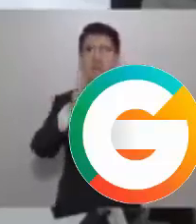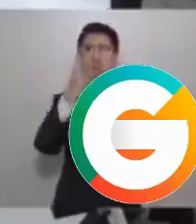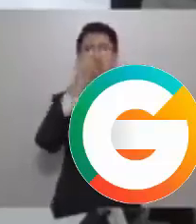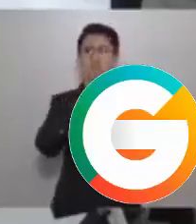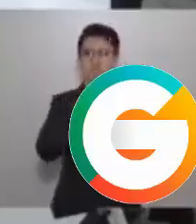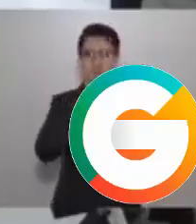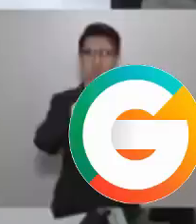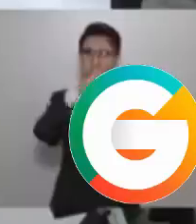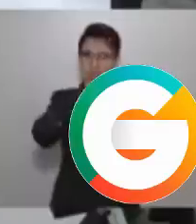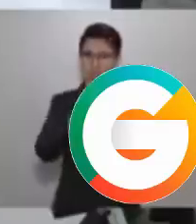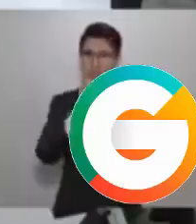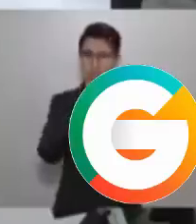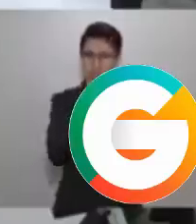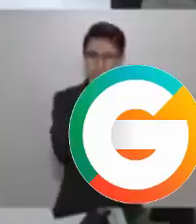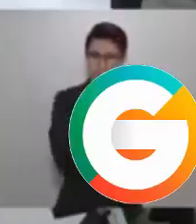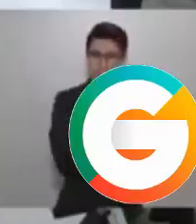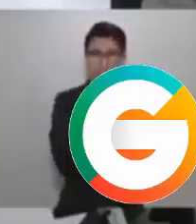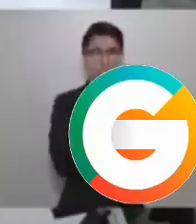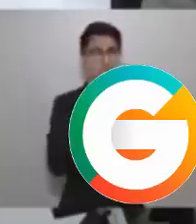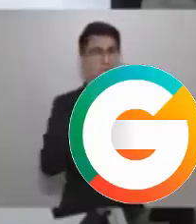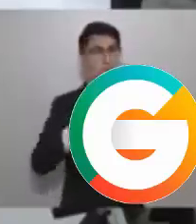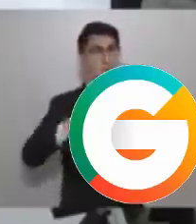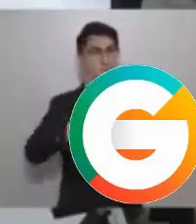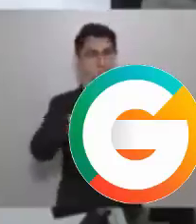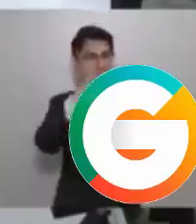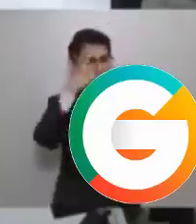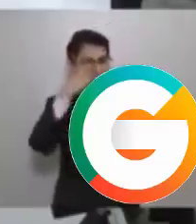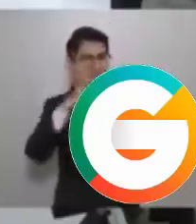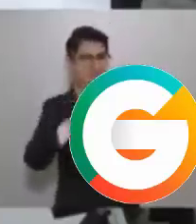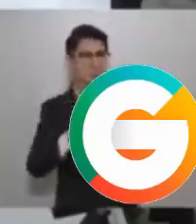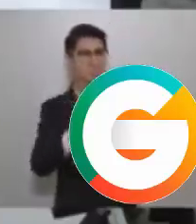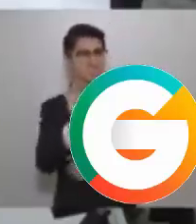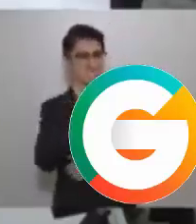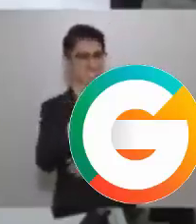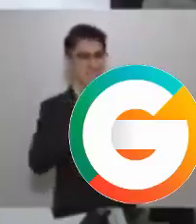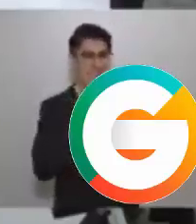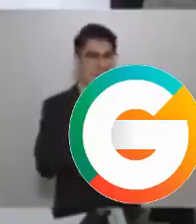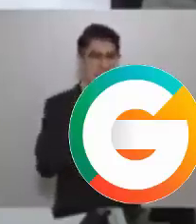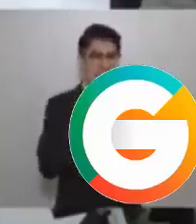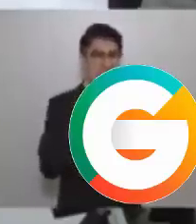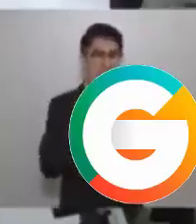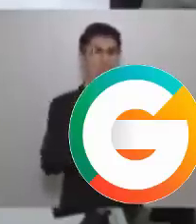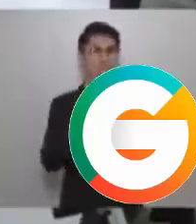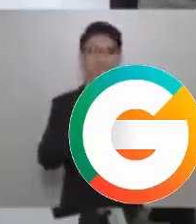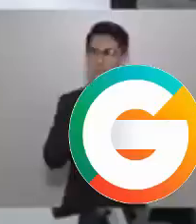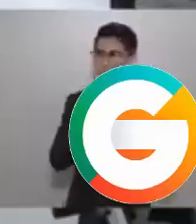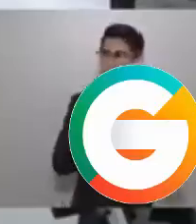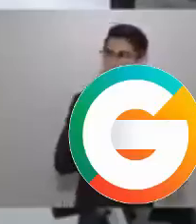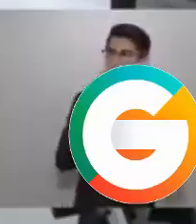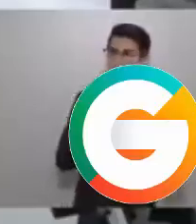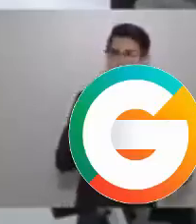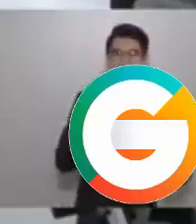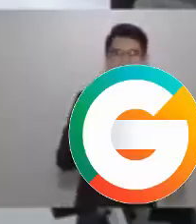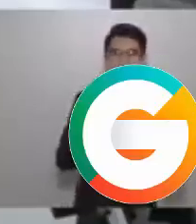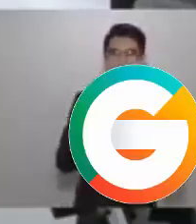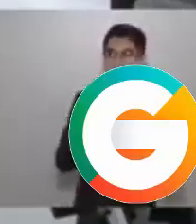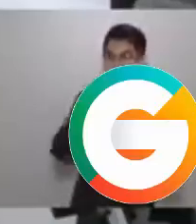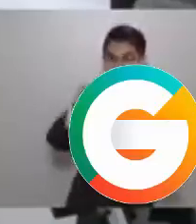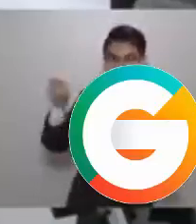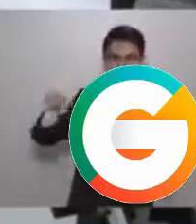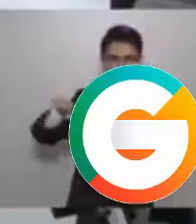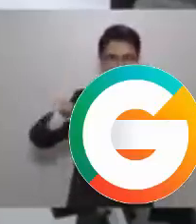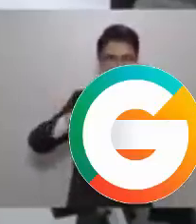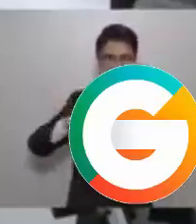previo. Pensamos que no, pero también debemos de considerar la posibilidad de que en algún momento alguno de los dos pudiera haber hecho